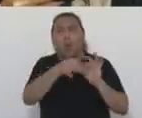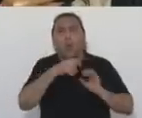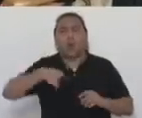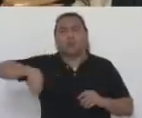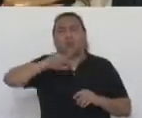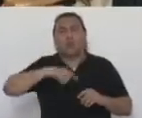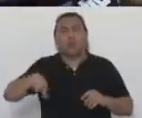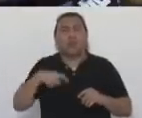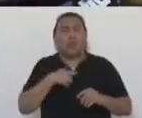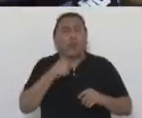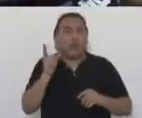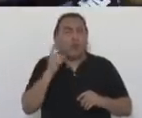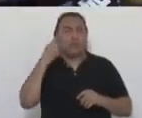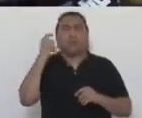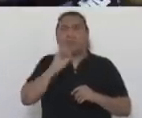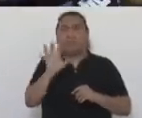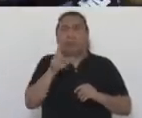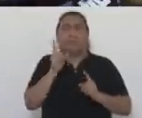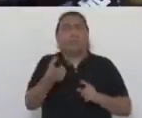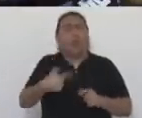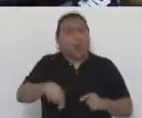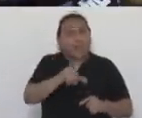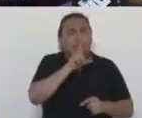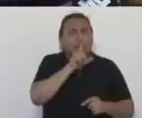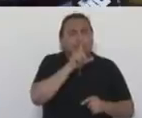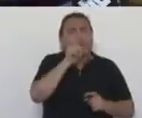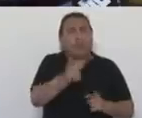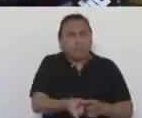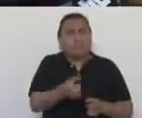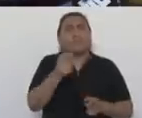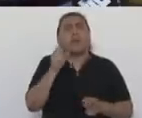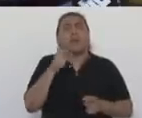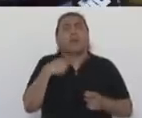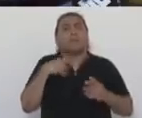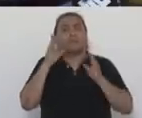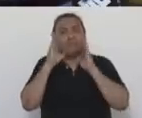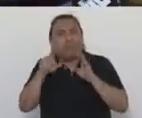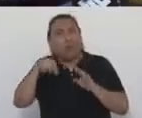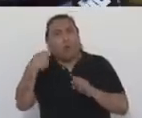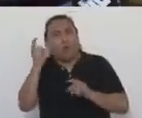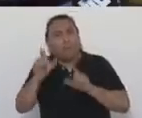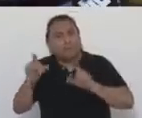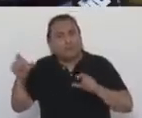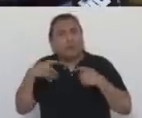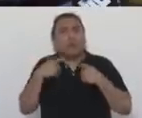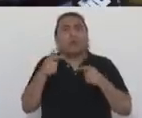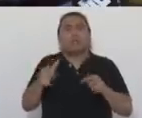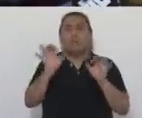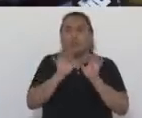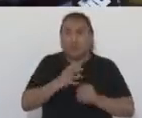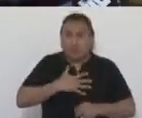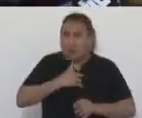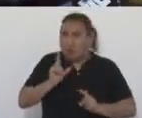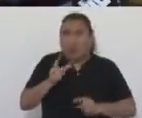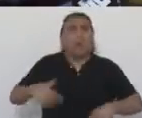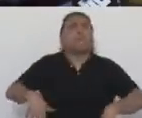vencer prejuicios, hacer silencio y escuchar al otro. Este proyecto no es de nadie, es de todos.